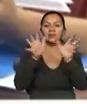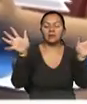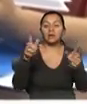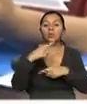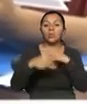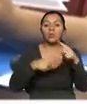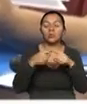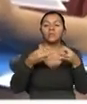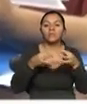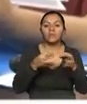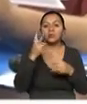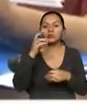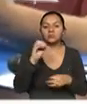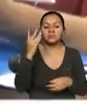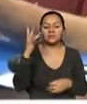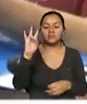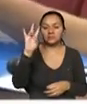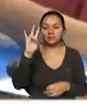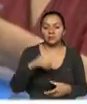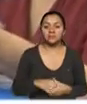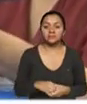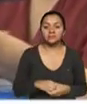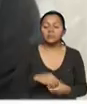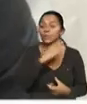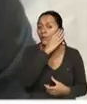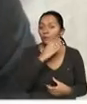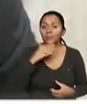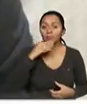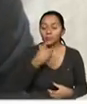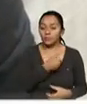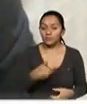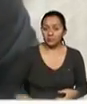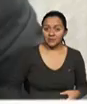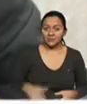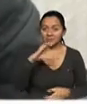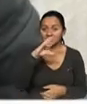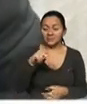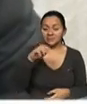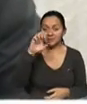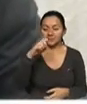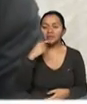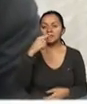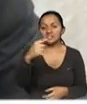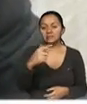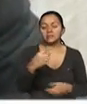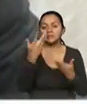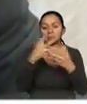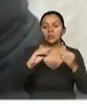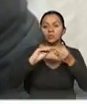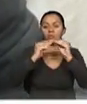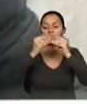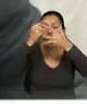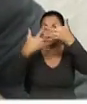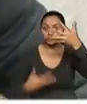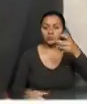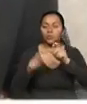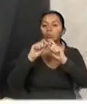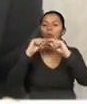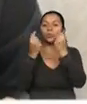de febrero de 2017. Juan Pablo Pozo, presidente del CNE, reveló la cifra tras la reunión del